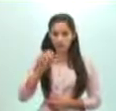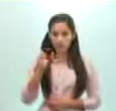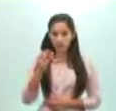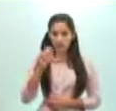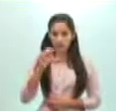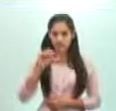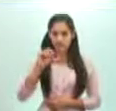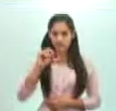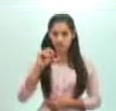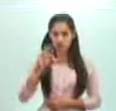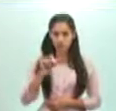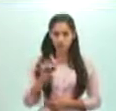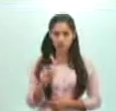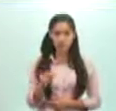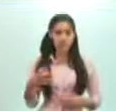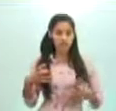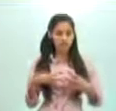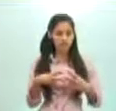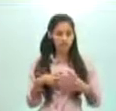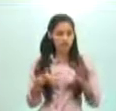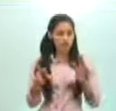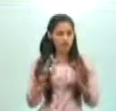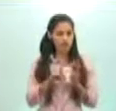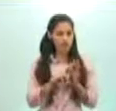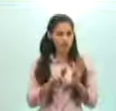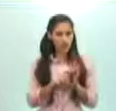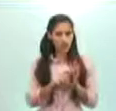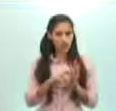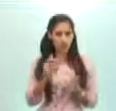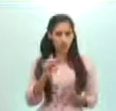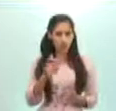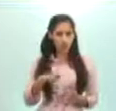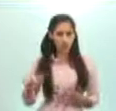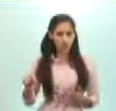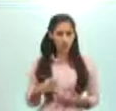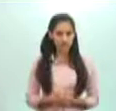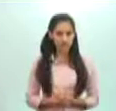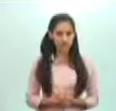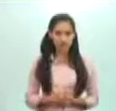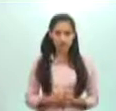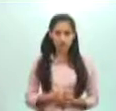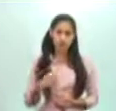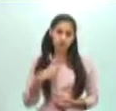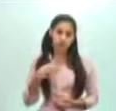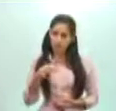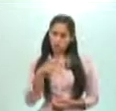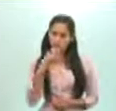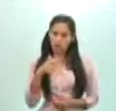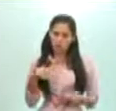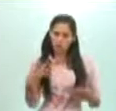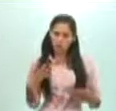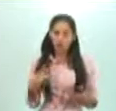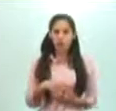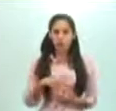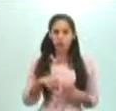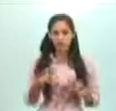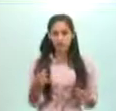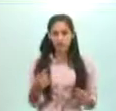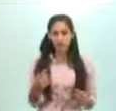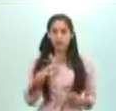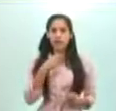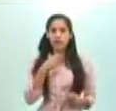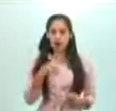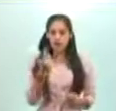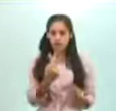regla ortográfica. En ambas palabras, las dos se ajustan a una regla ortográfica que yo no les voy a decir qué regla es porque va a ser de